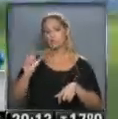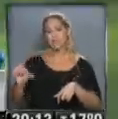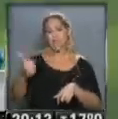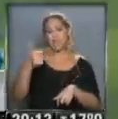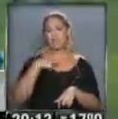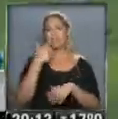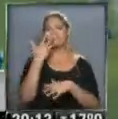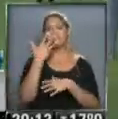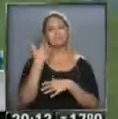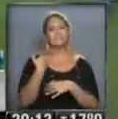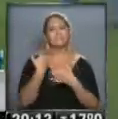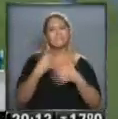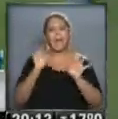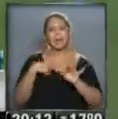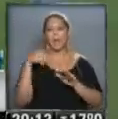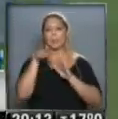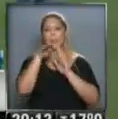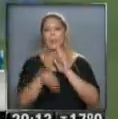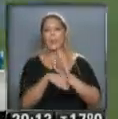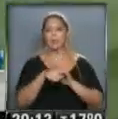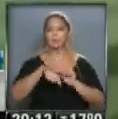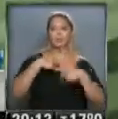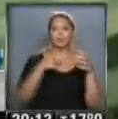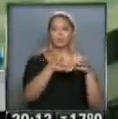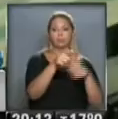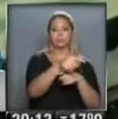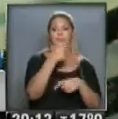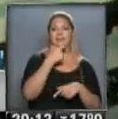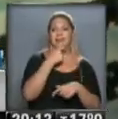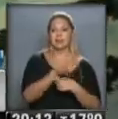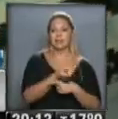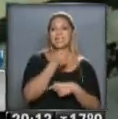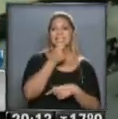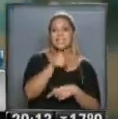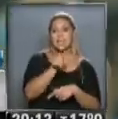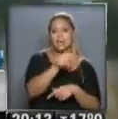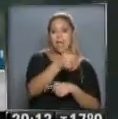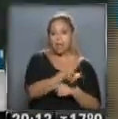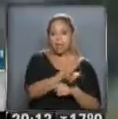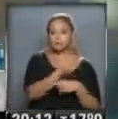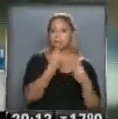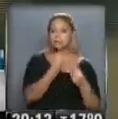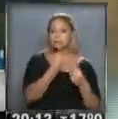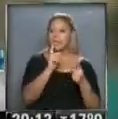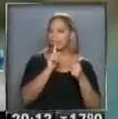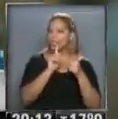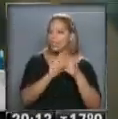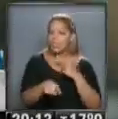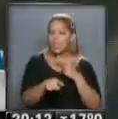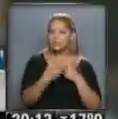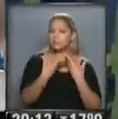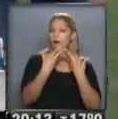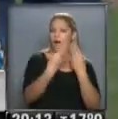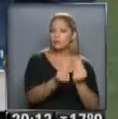quiere zafar del descenso, alejarse de esa zona. Y por el otro lado está Racing, que si le gana a Quilmes, indirectamente y directamente